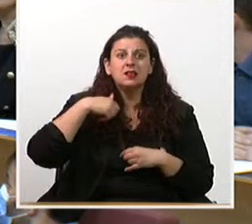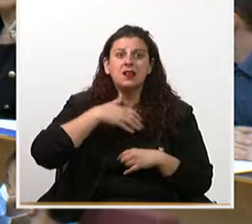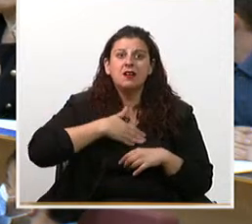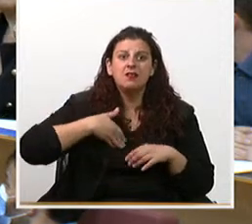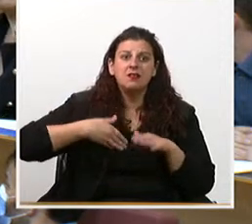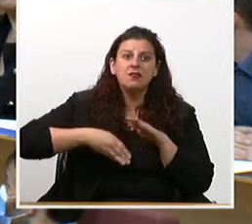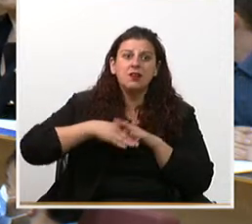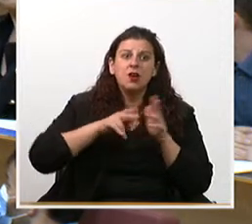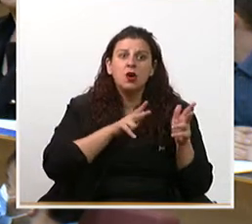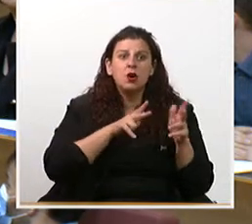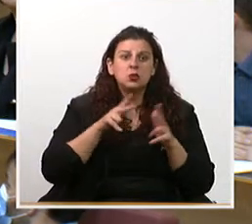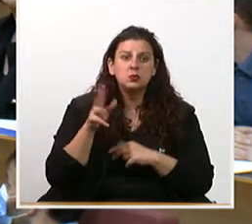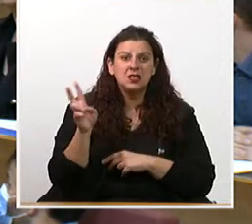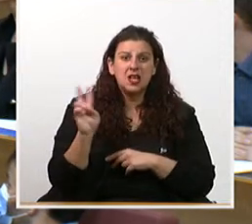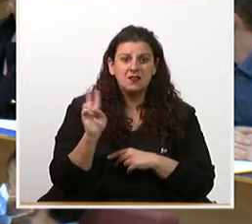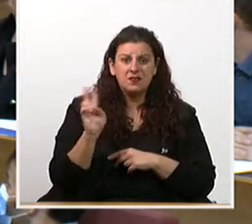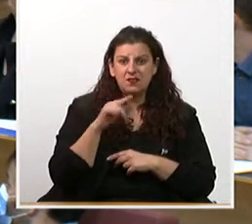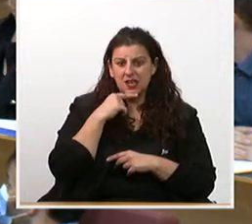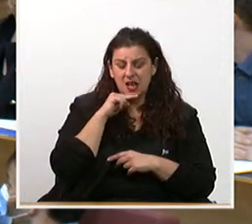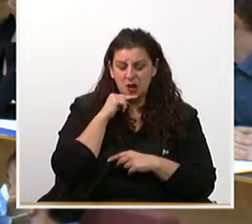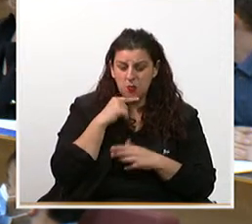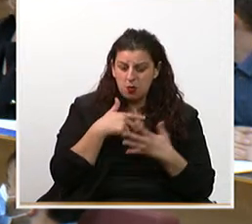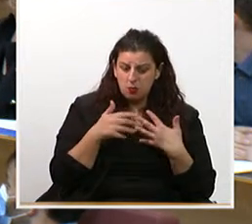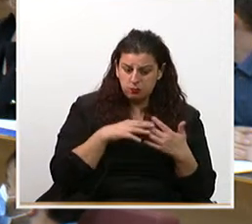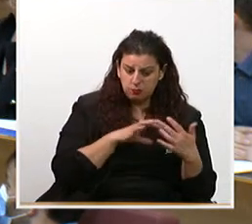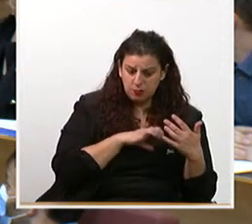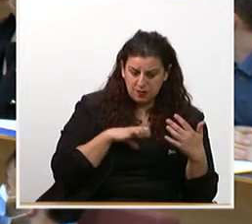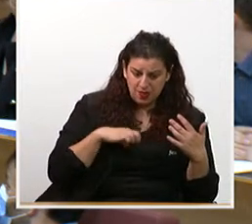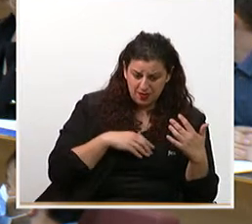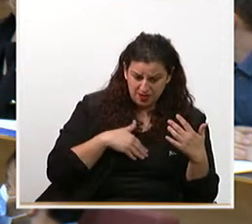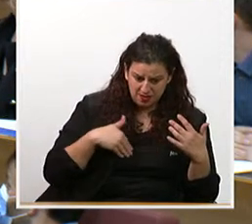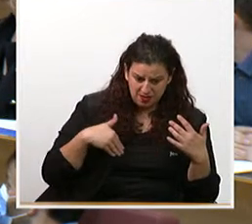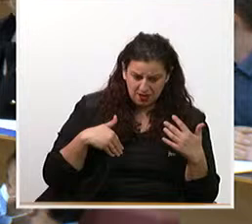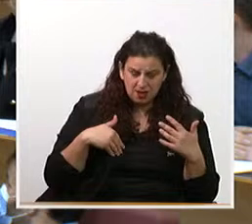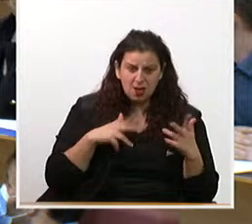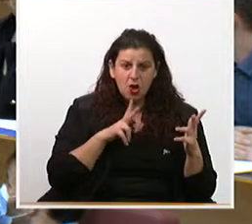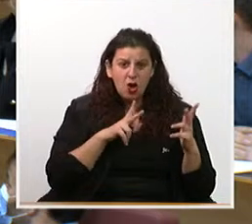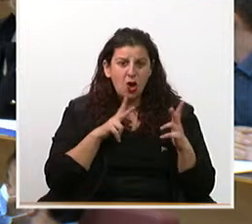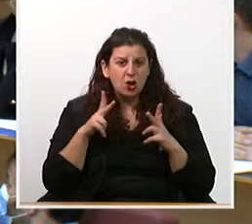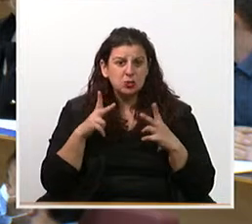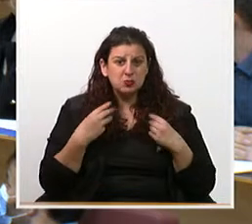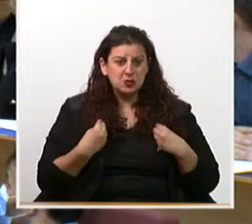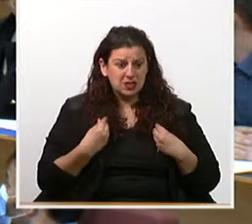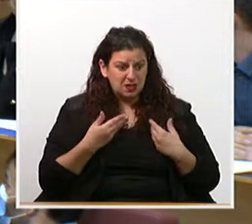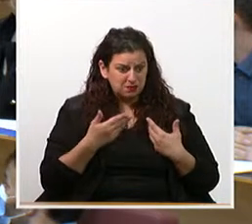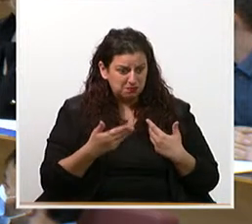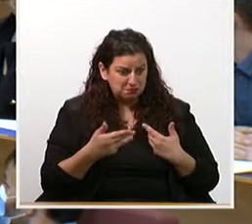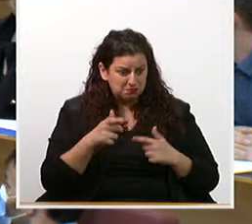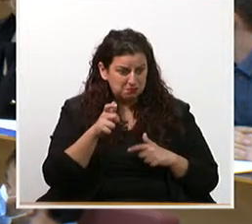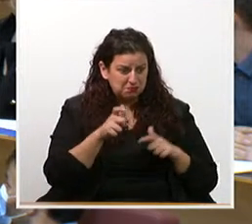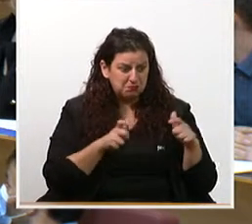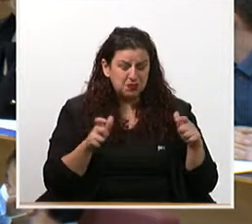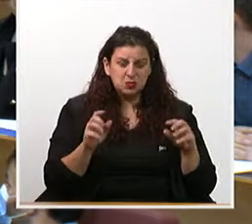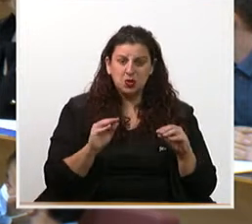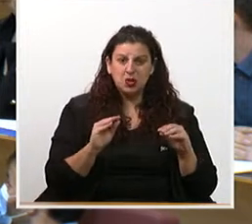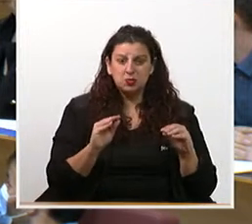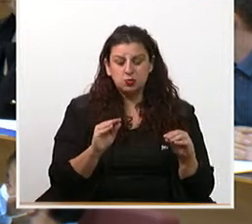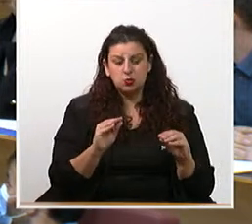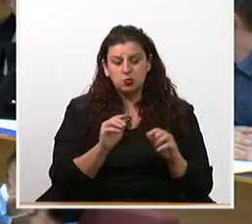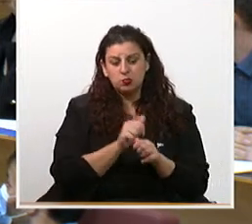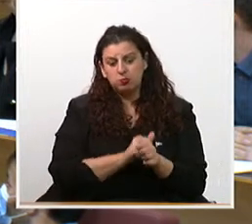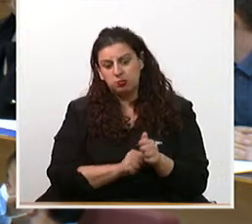hospital del en privades un hospital VIP el seusa que